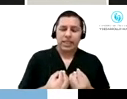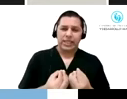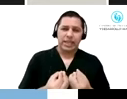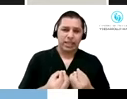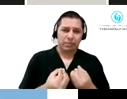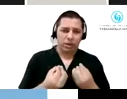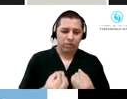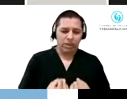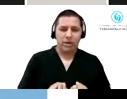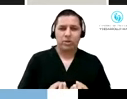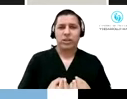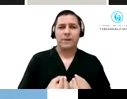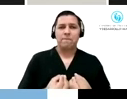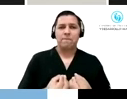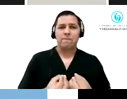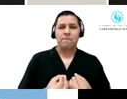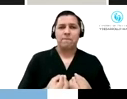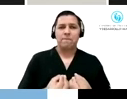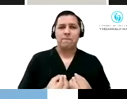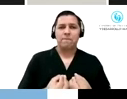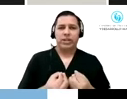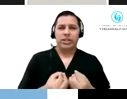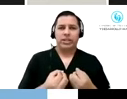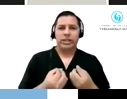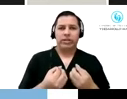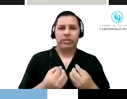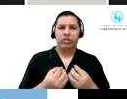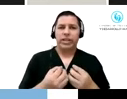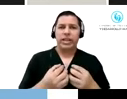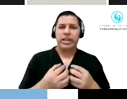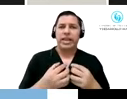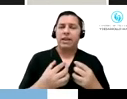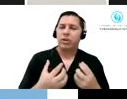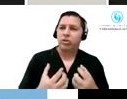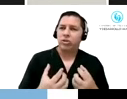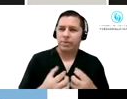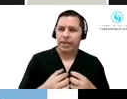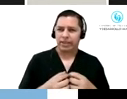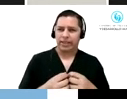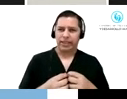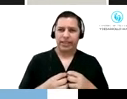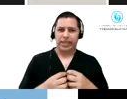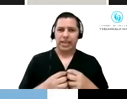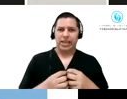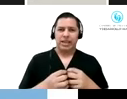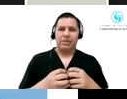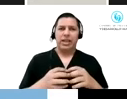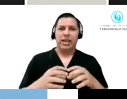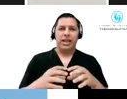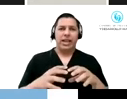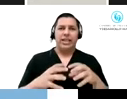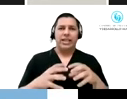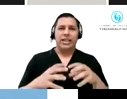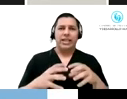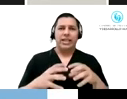más interesantes. Por ejemplo, esta pregunta que nos dice doña Eugenia, ¿y qué le pasó a mi princesita?